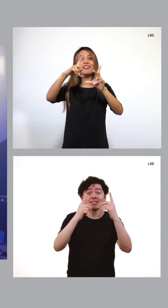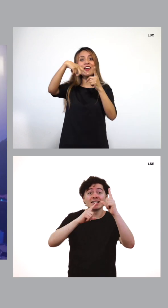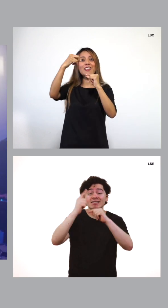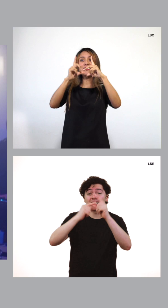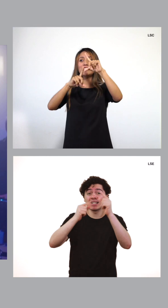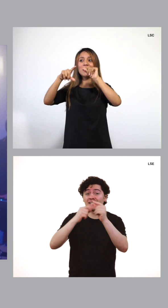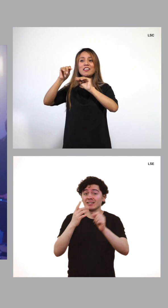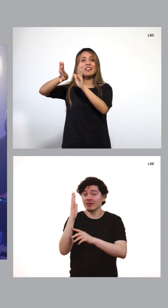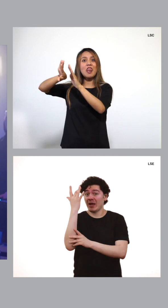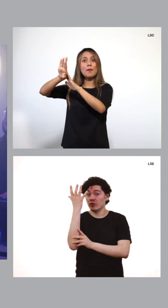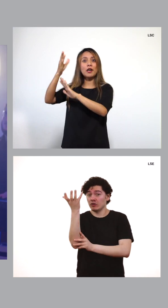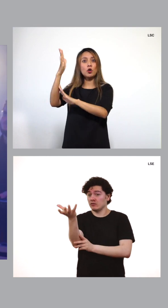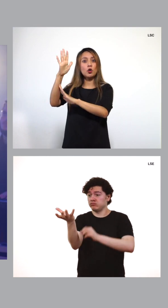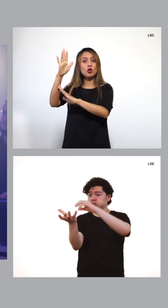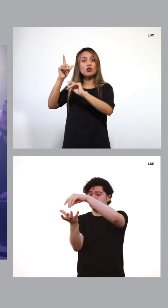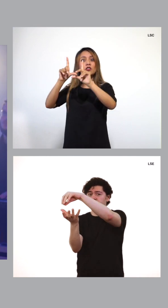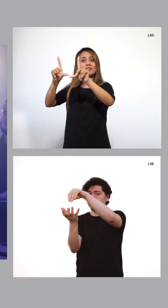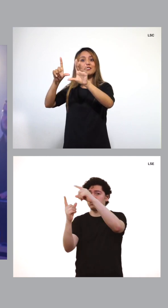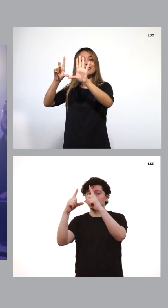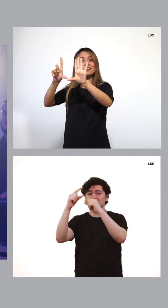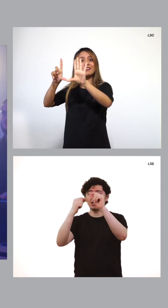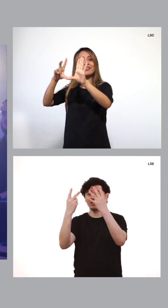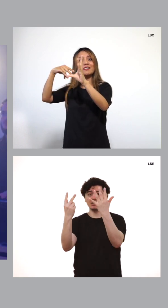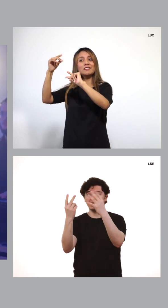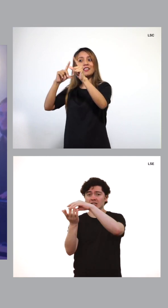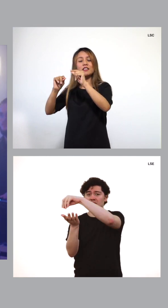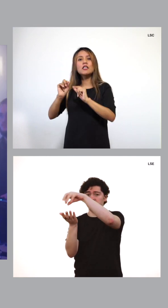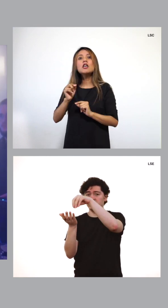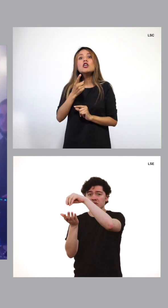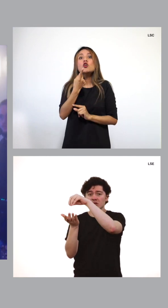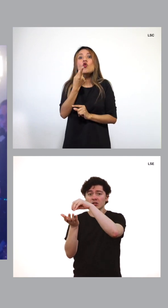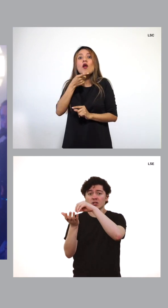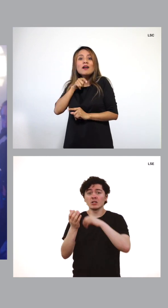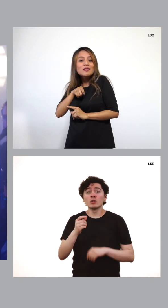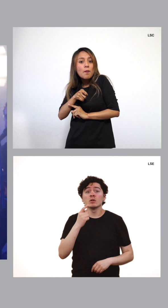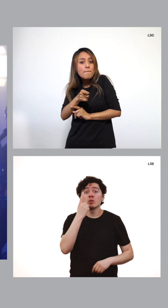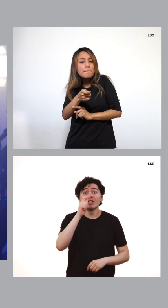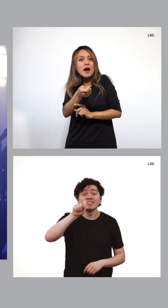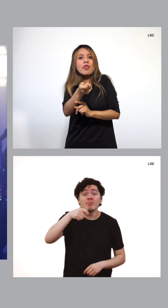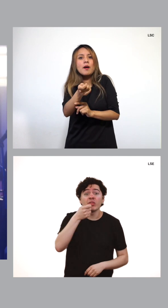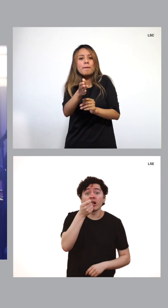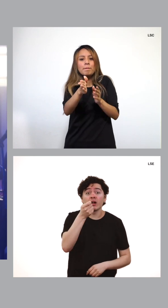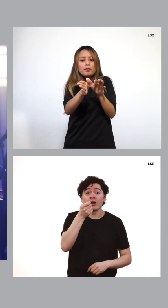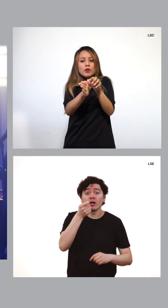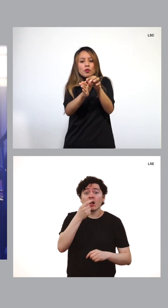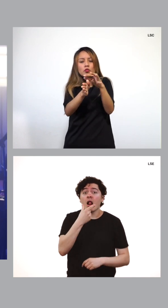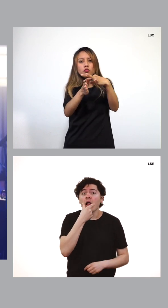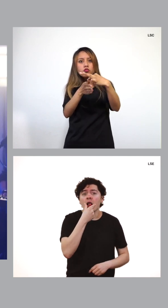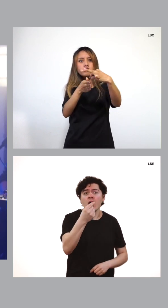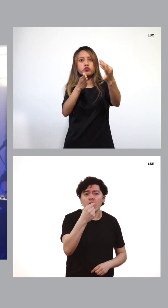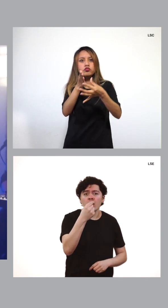en su mano derecha y una espada aguda de doble filo salía de su boca. Me encanta